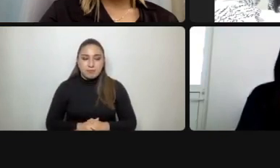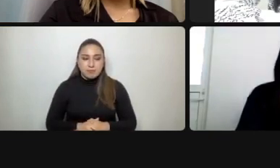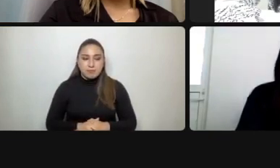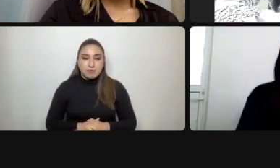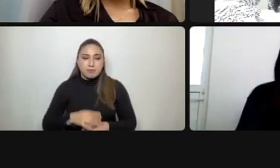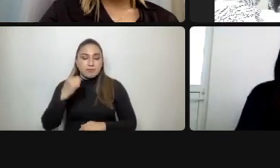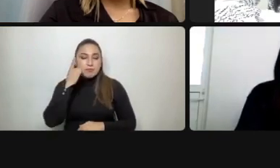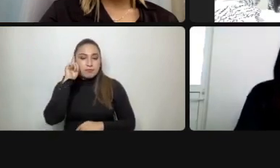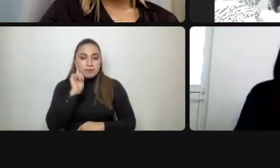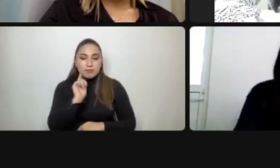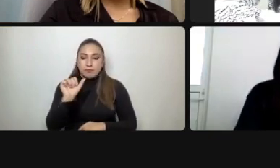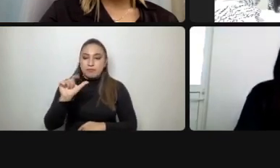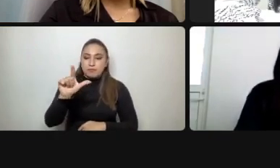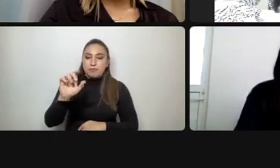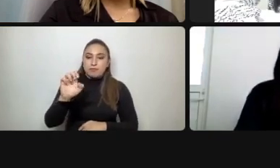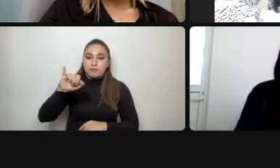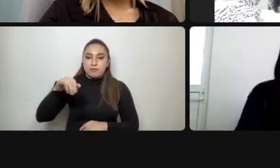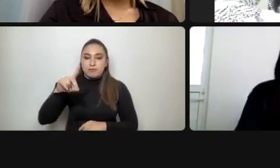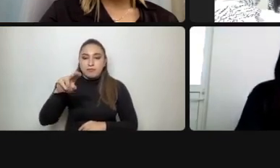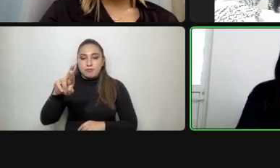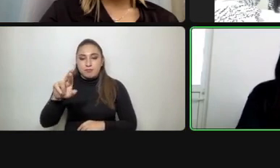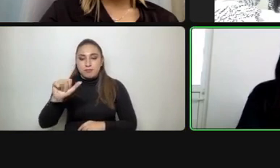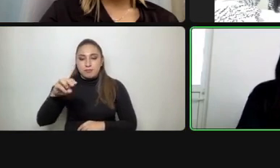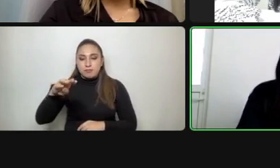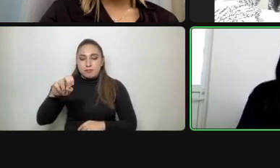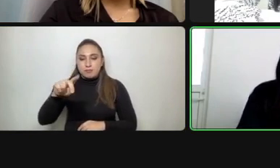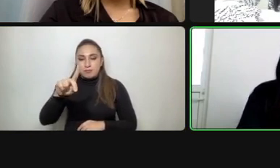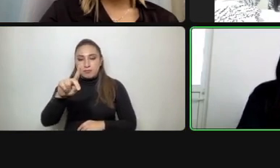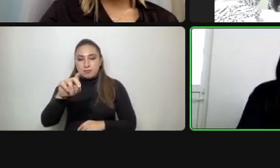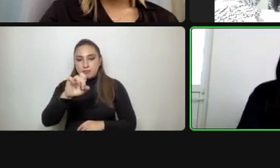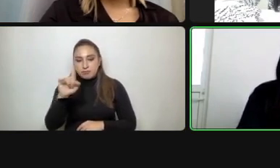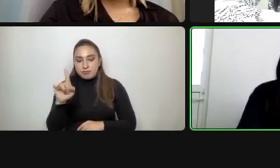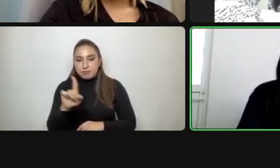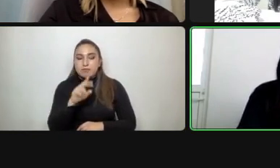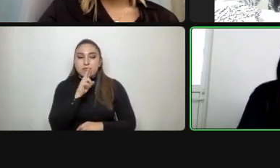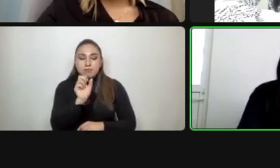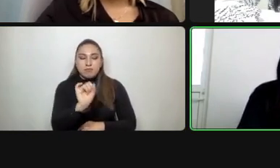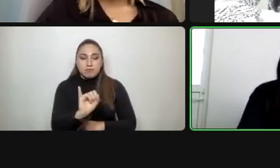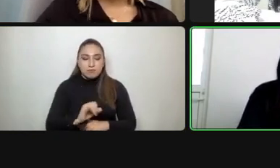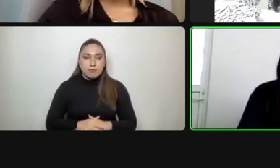Diputada Alejandra Méndez Vicuña. Méndez Vicuña, a favor.